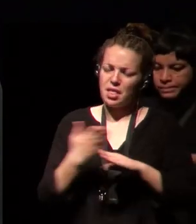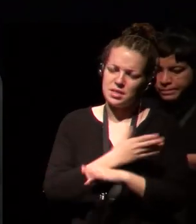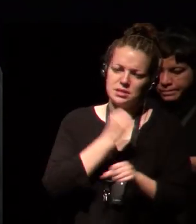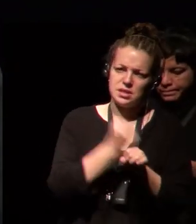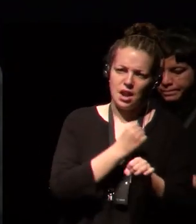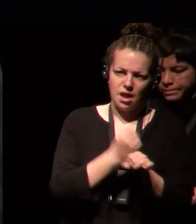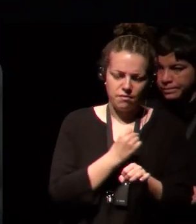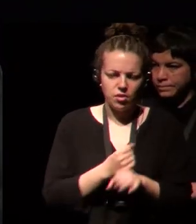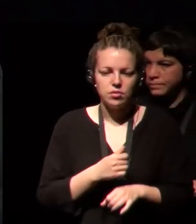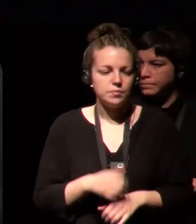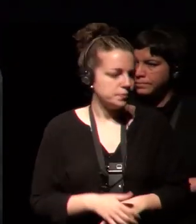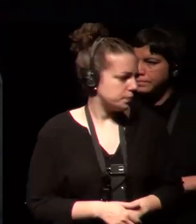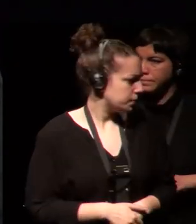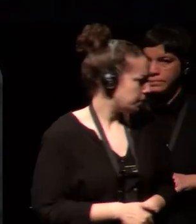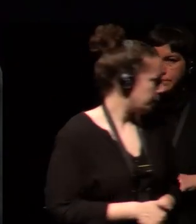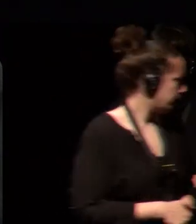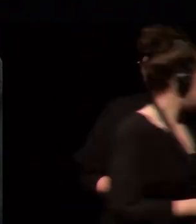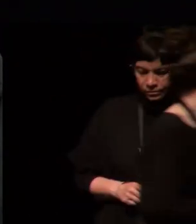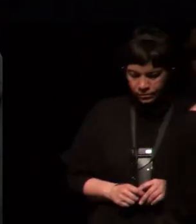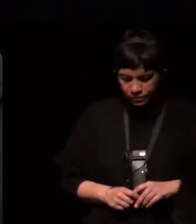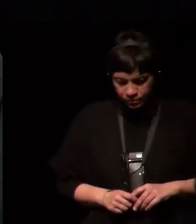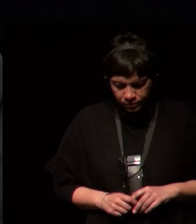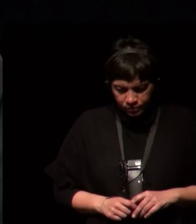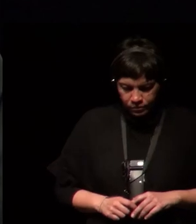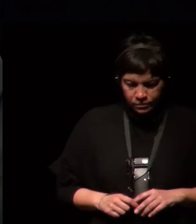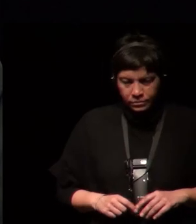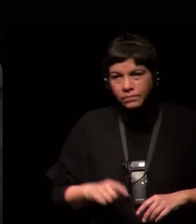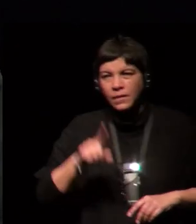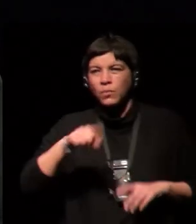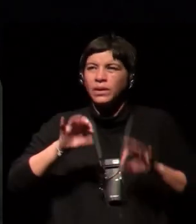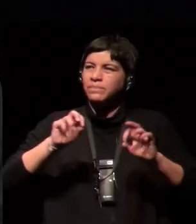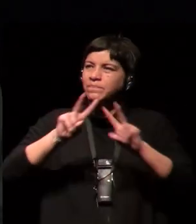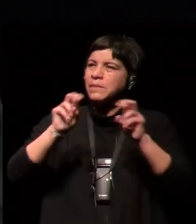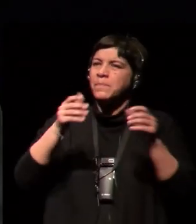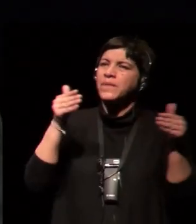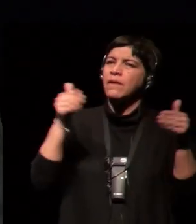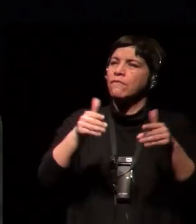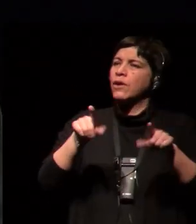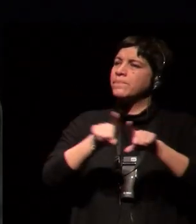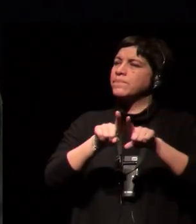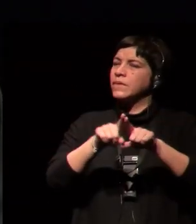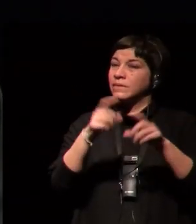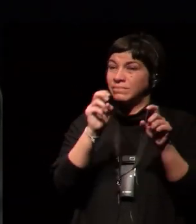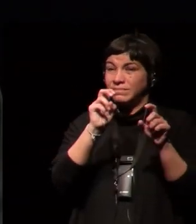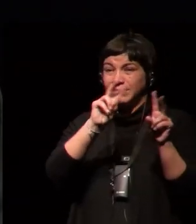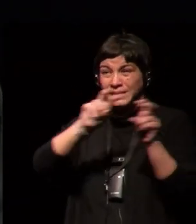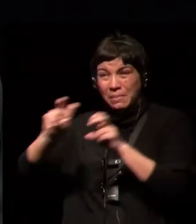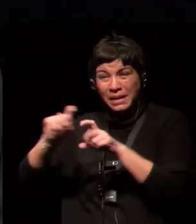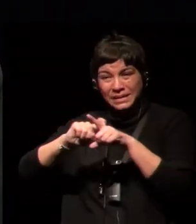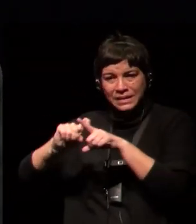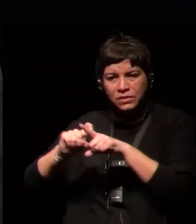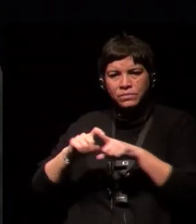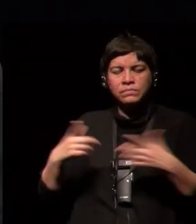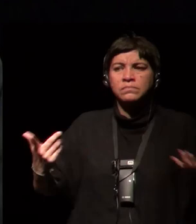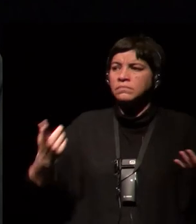un enfoque que resuelva estas cuestiones críticas es cómo podemos hacer que ese cambio se